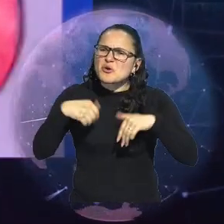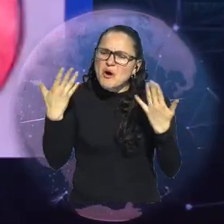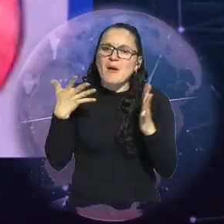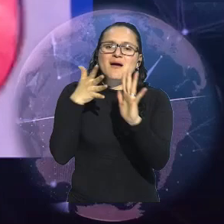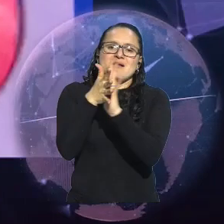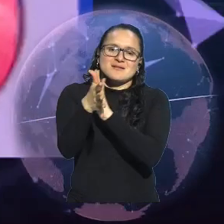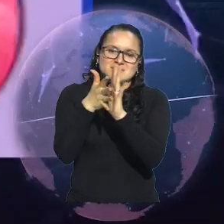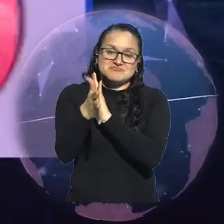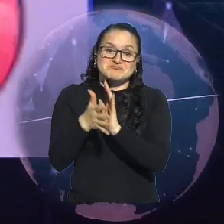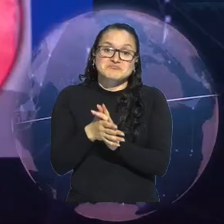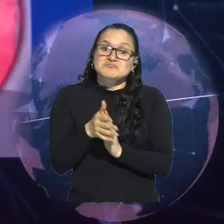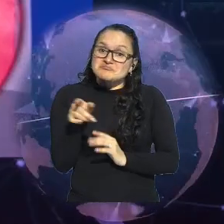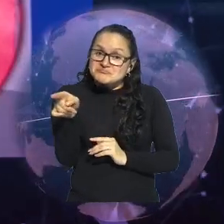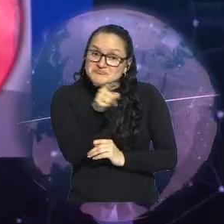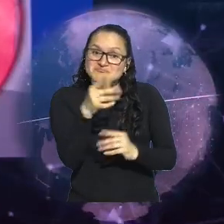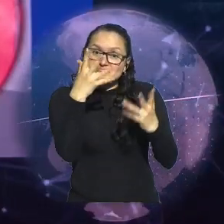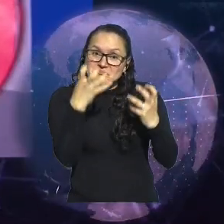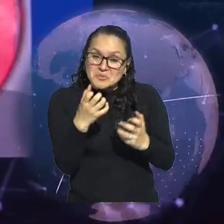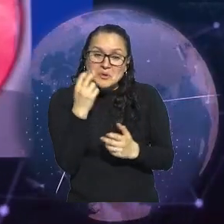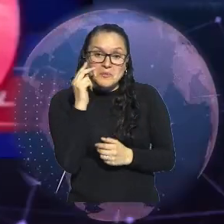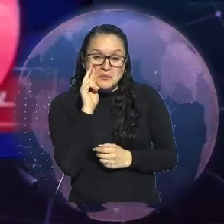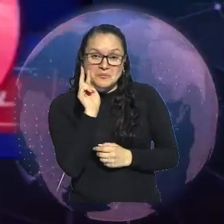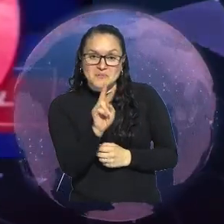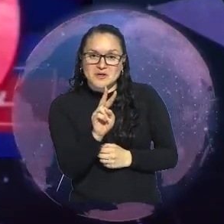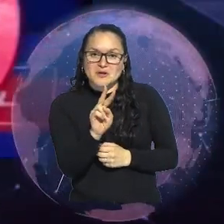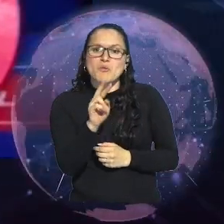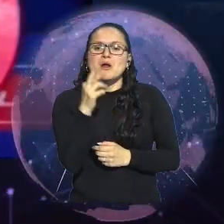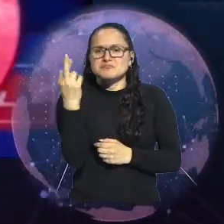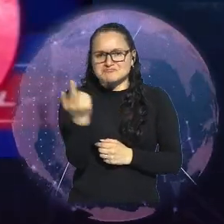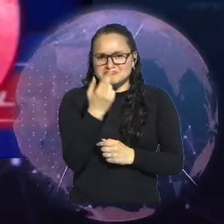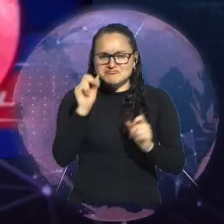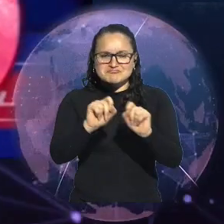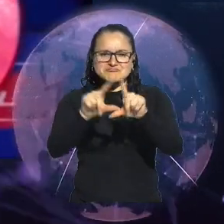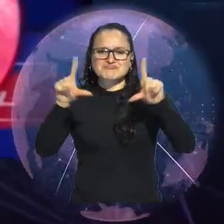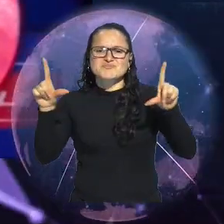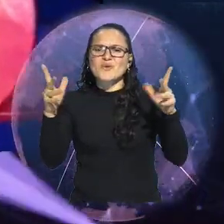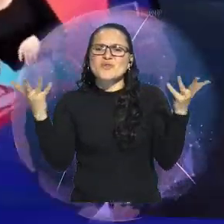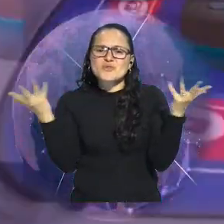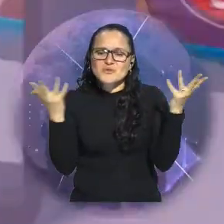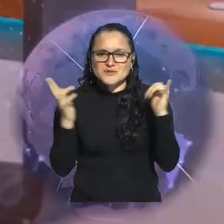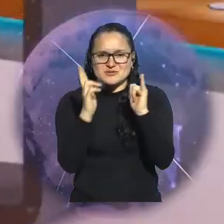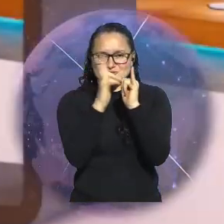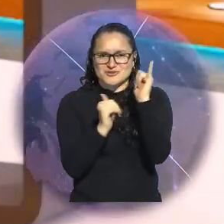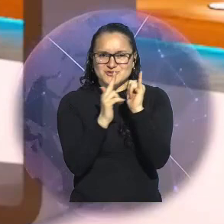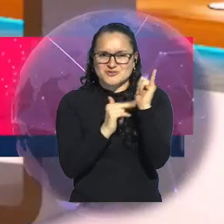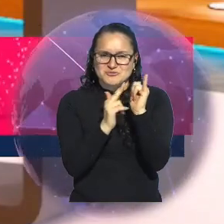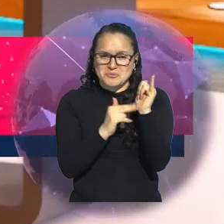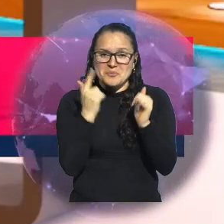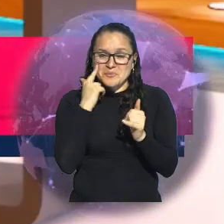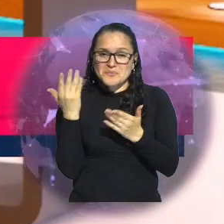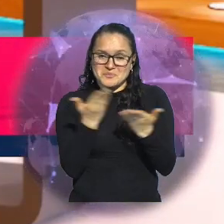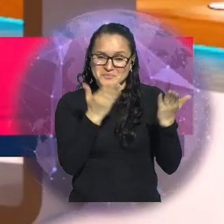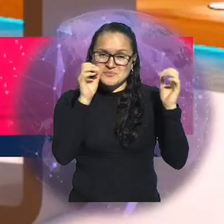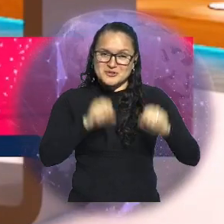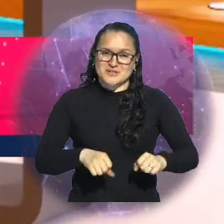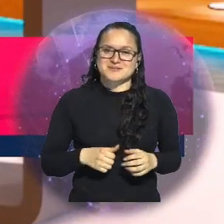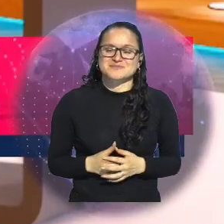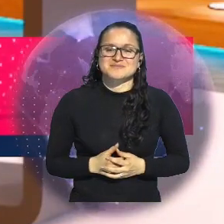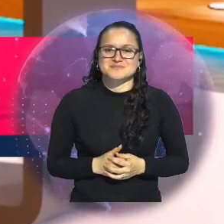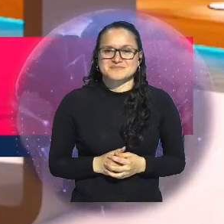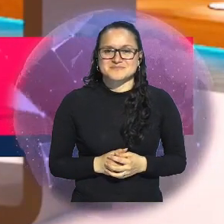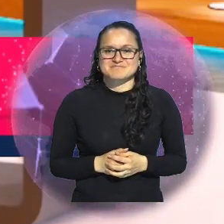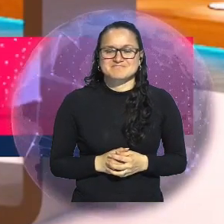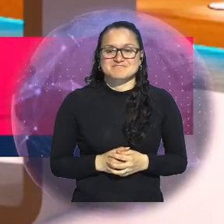interesados podrán ver la repetición de la transmisión de la audiencia en el canal de youtube de la entidad como parte de su